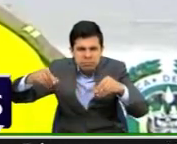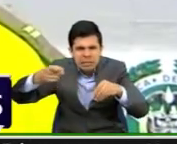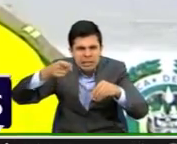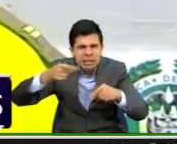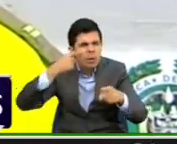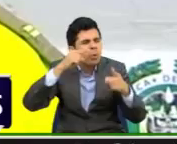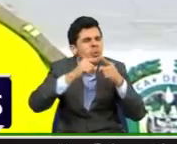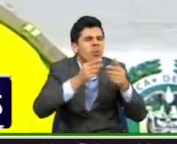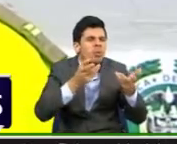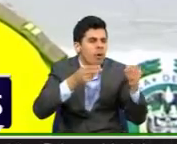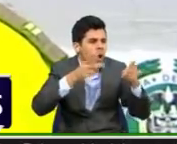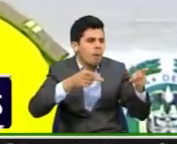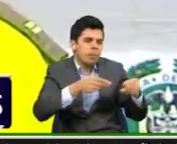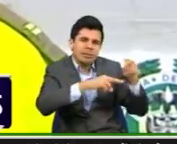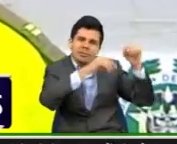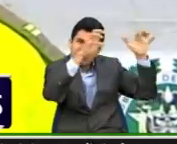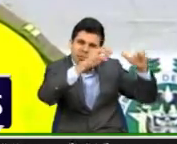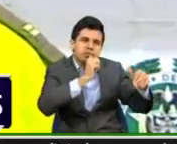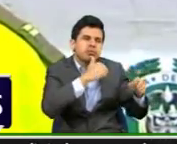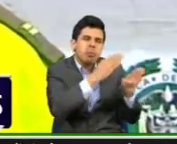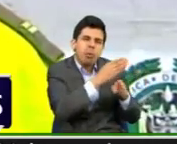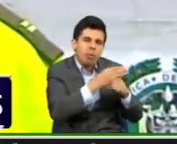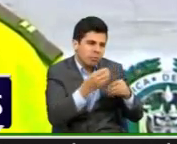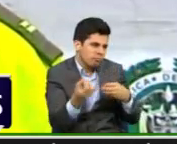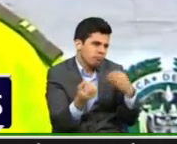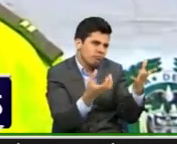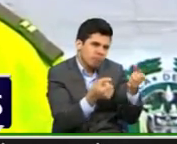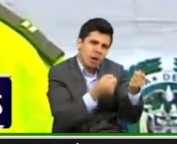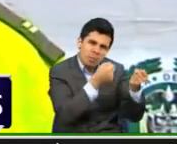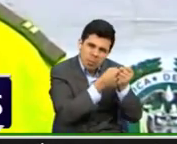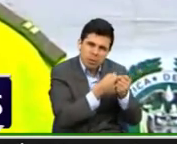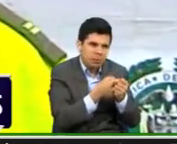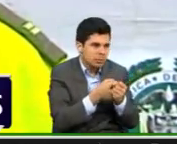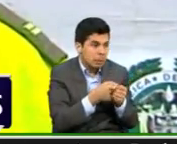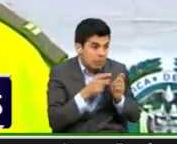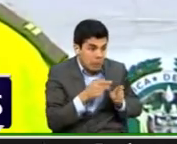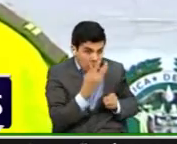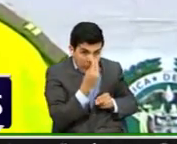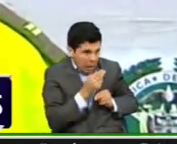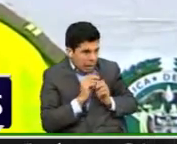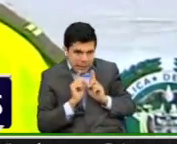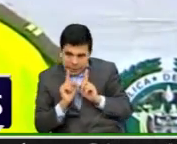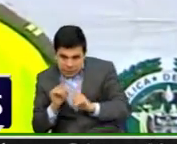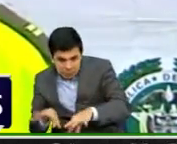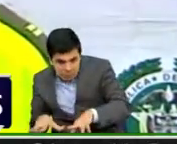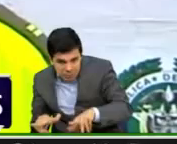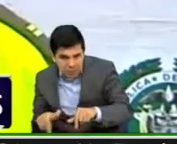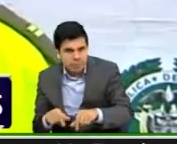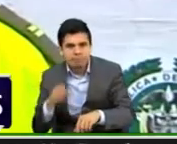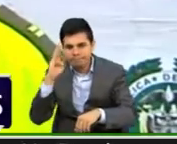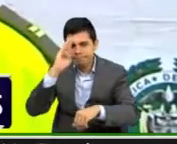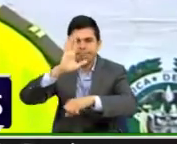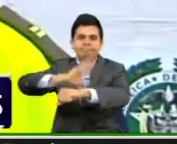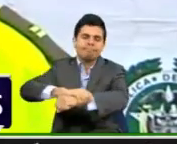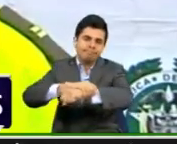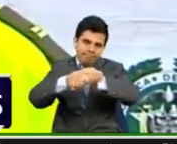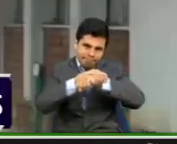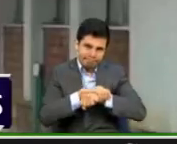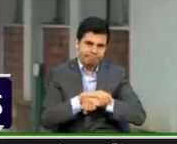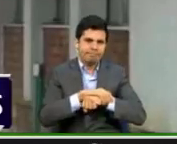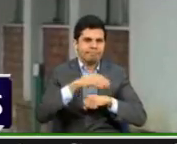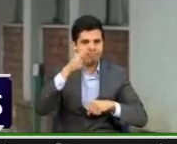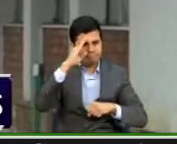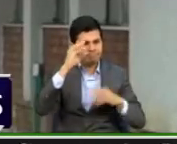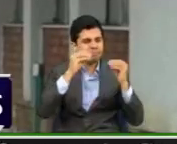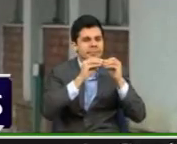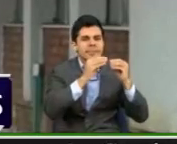de este incidente y pues que toman los diez bultos de cemento son puestos a después de la fiscalía de local de pamplona y policía infancia de dénia como tal